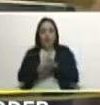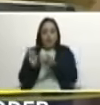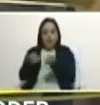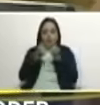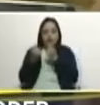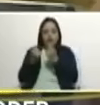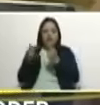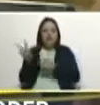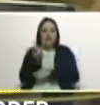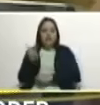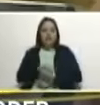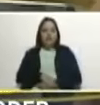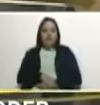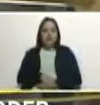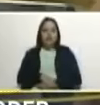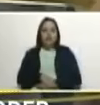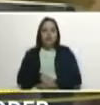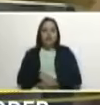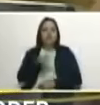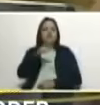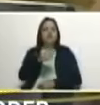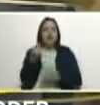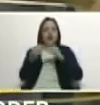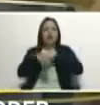código que data de